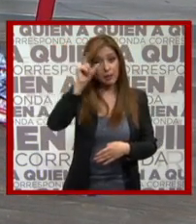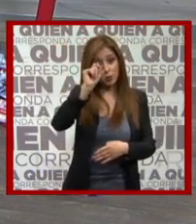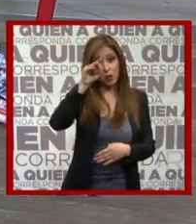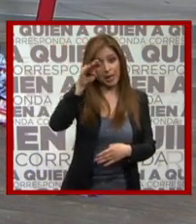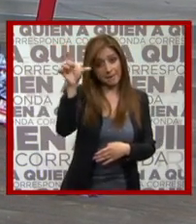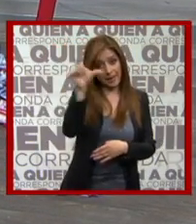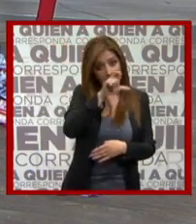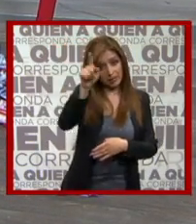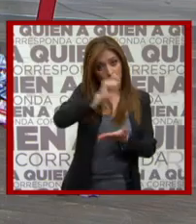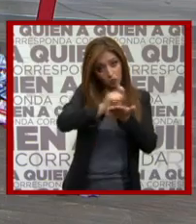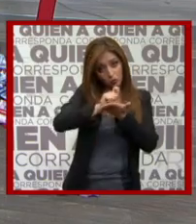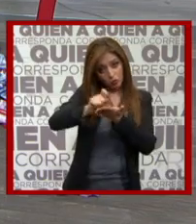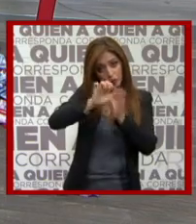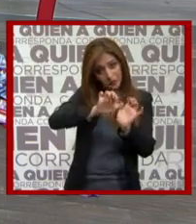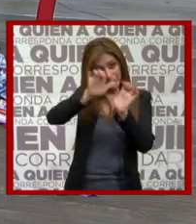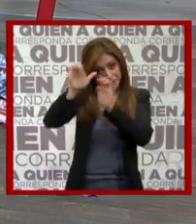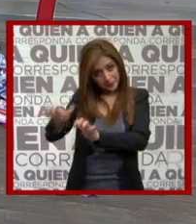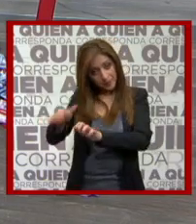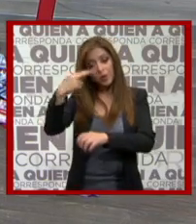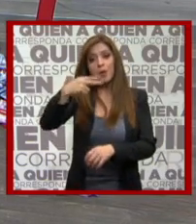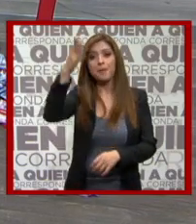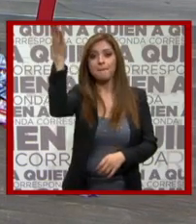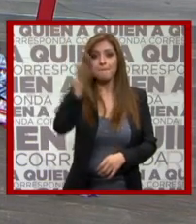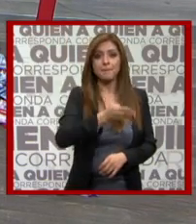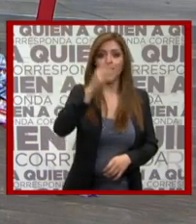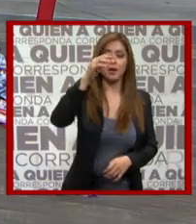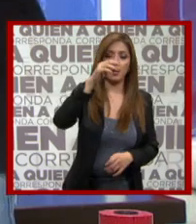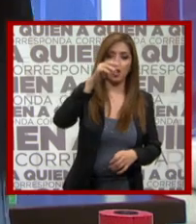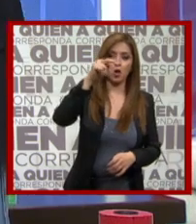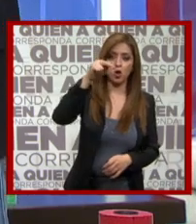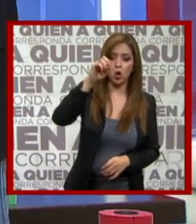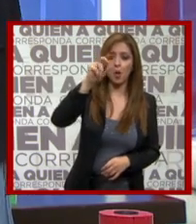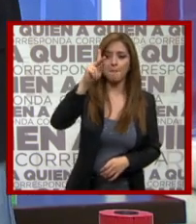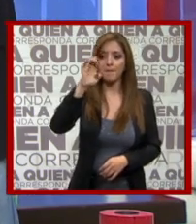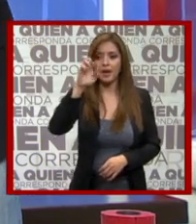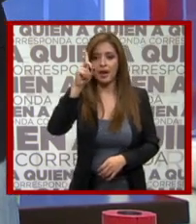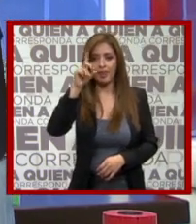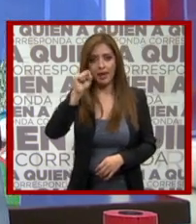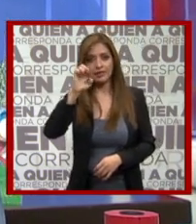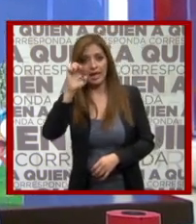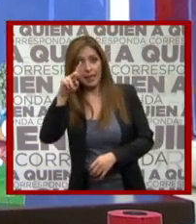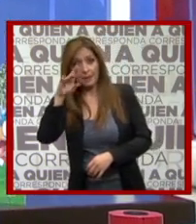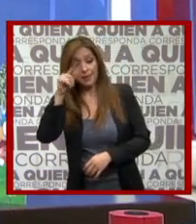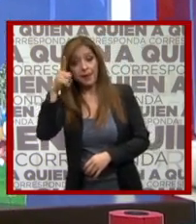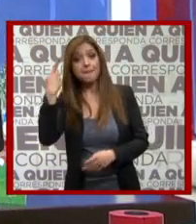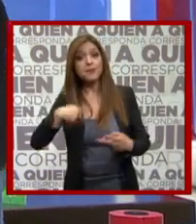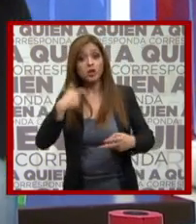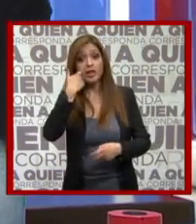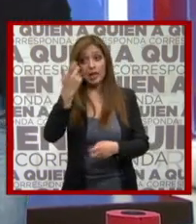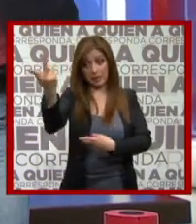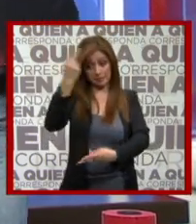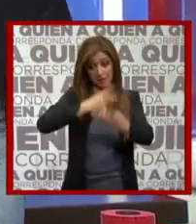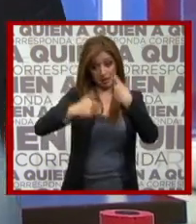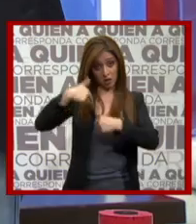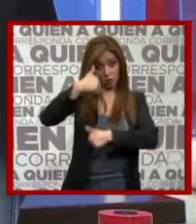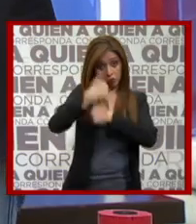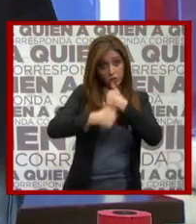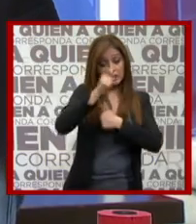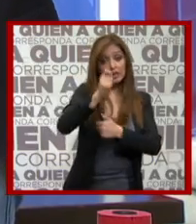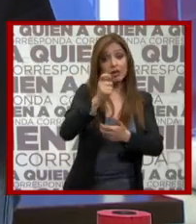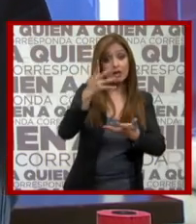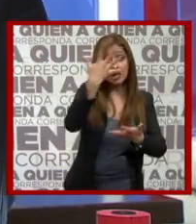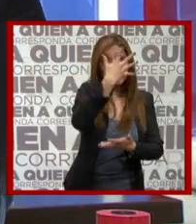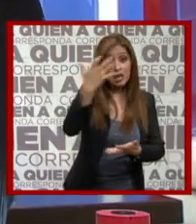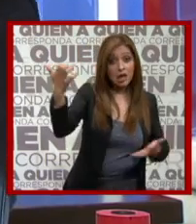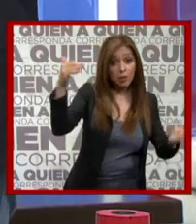azteca.mx. Van los dos. Barra, no pierdas el billete. Ahí es donde pueden encontrar toda la información para van el público que quiera venir a concursar. 500 mil pesos en